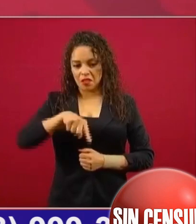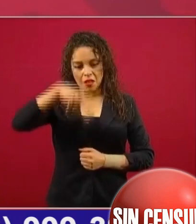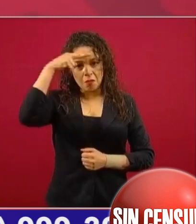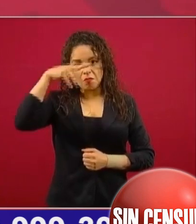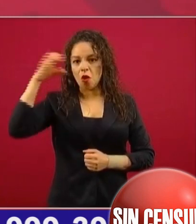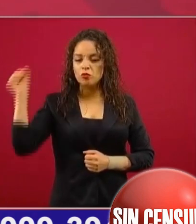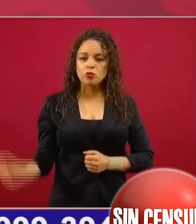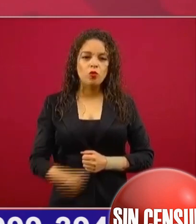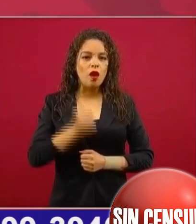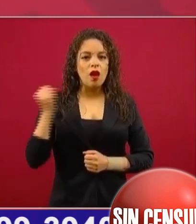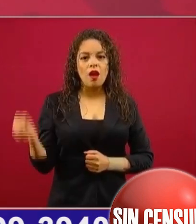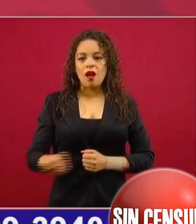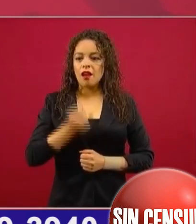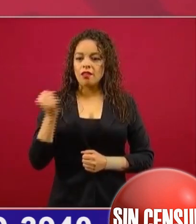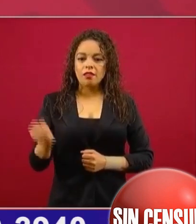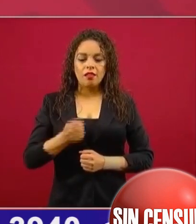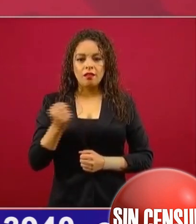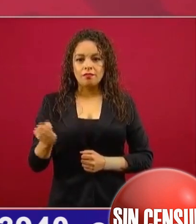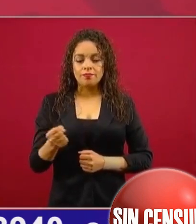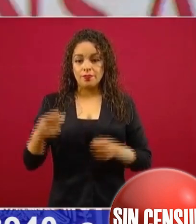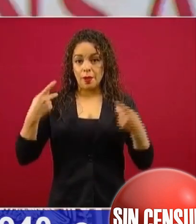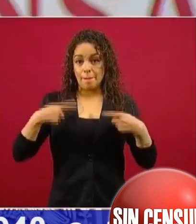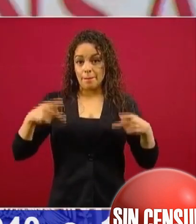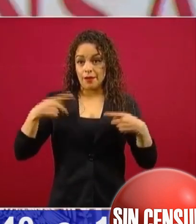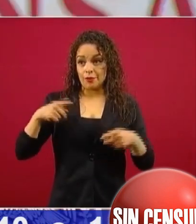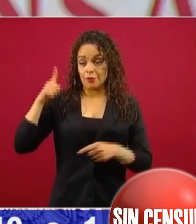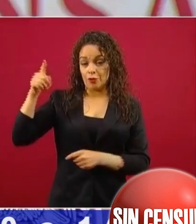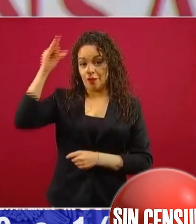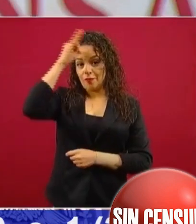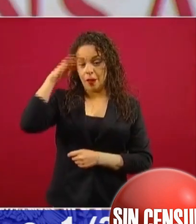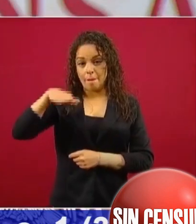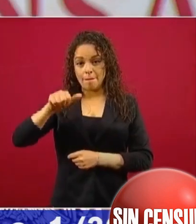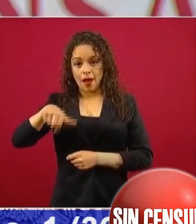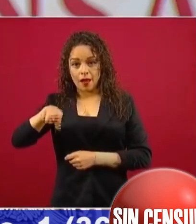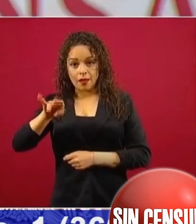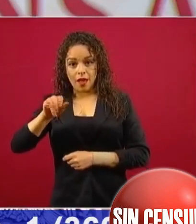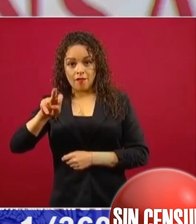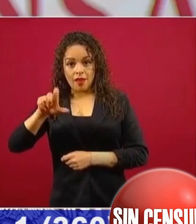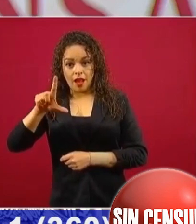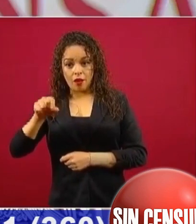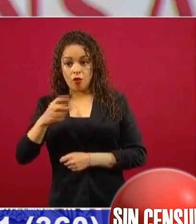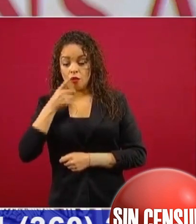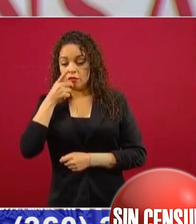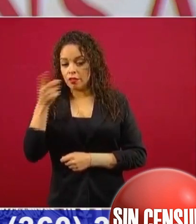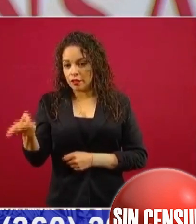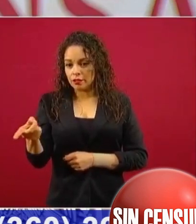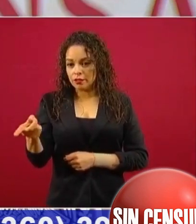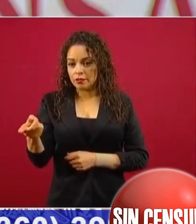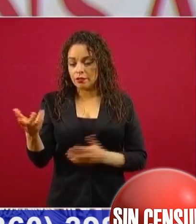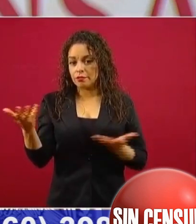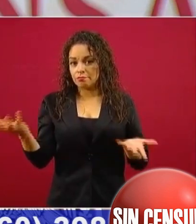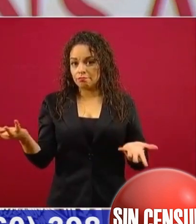Claro, Maquiavelo decía que la política era virtud y fortuna,